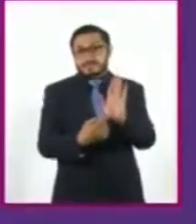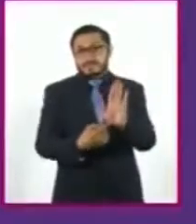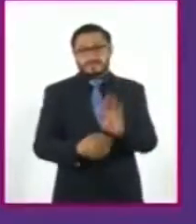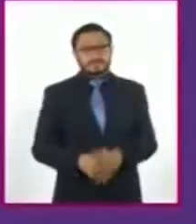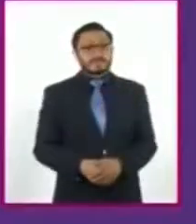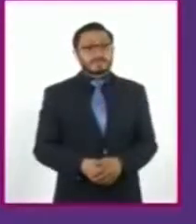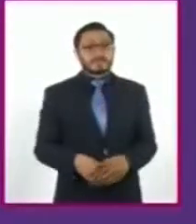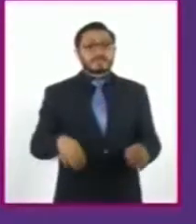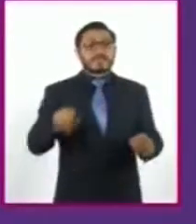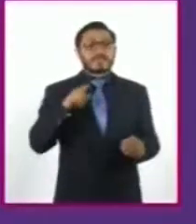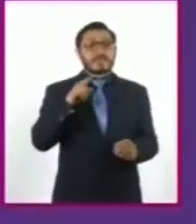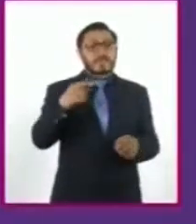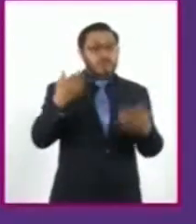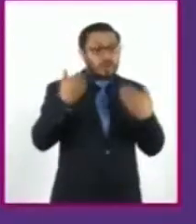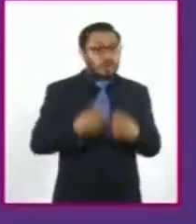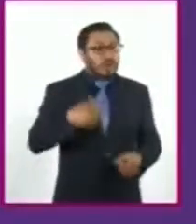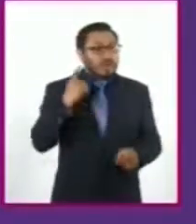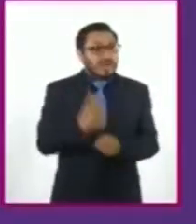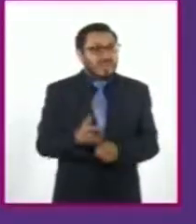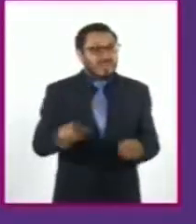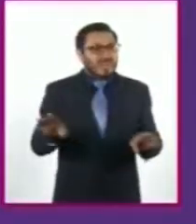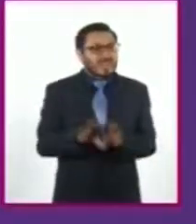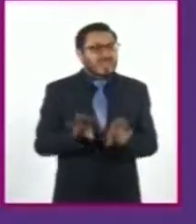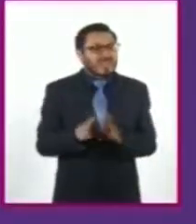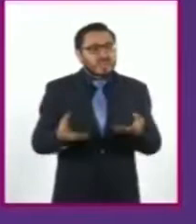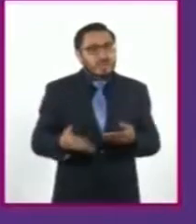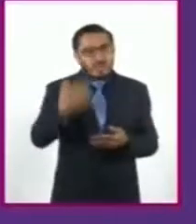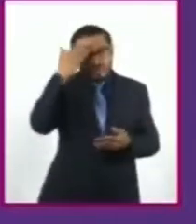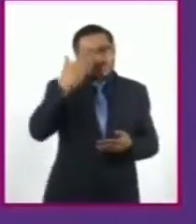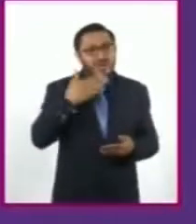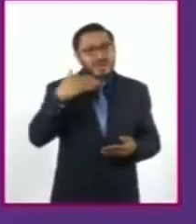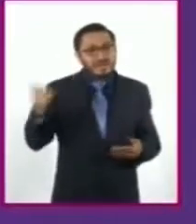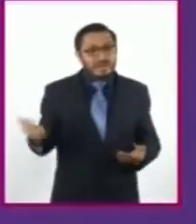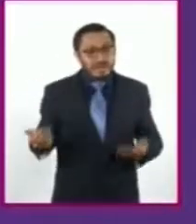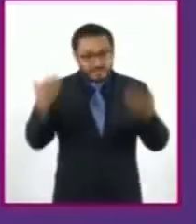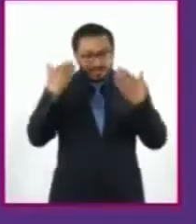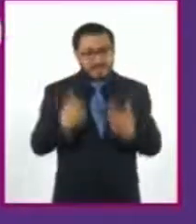¿Cómo identifico un potencial como rasgo de mi persona?